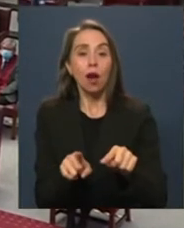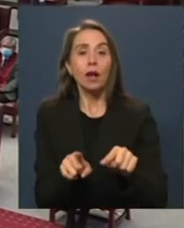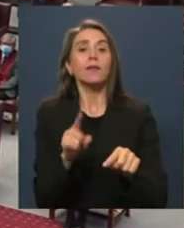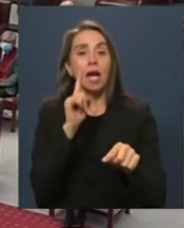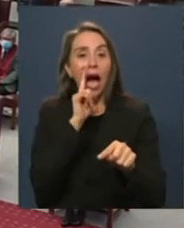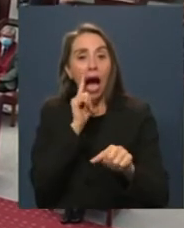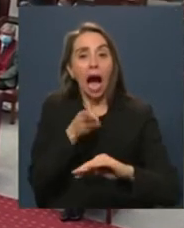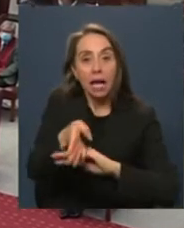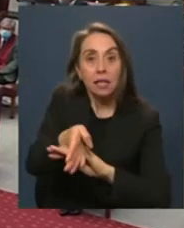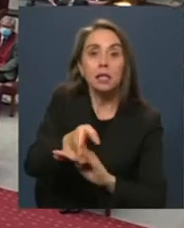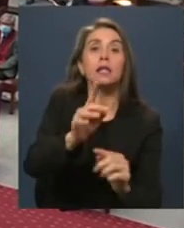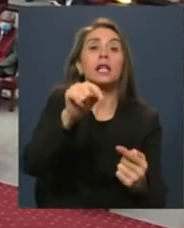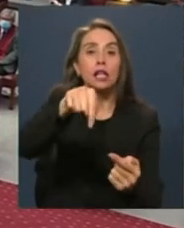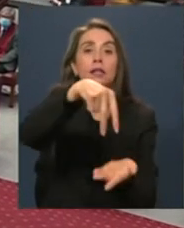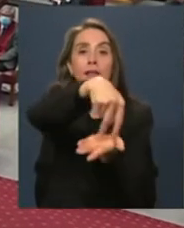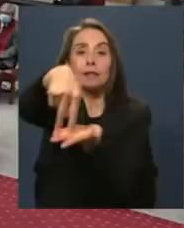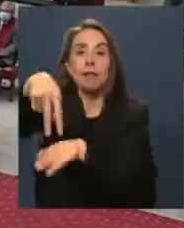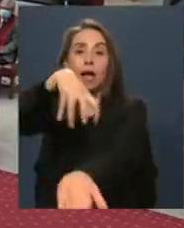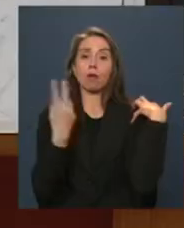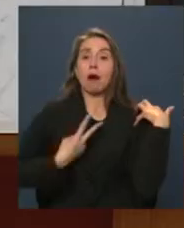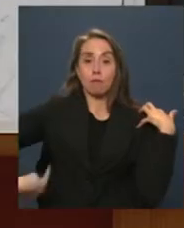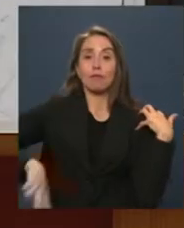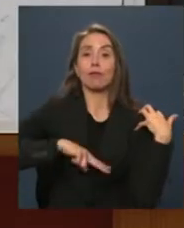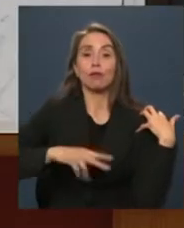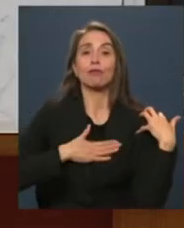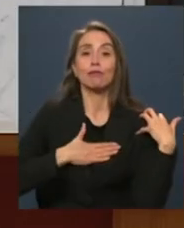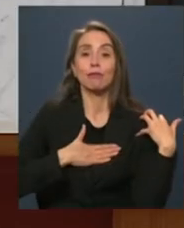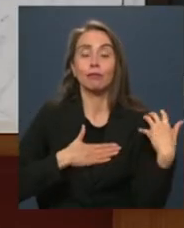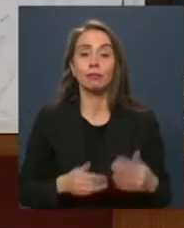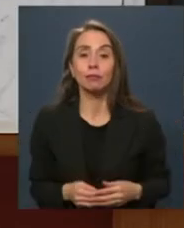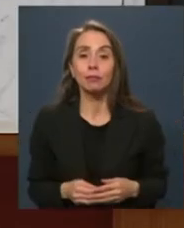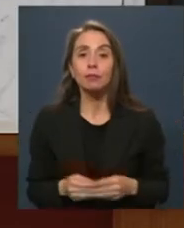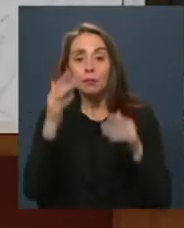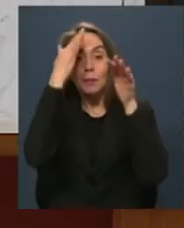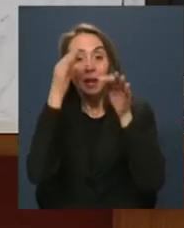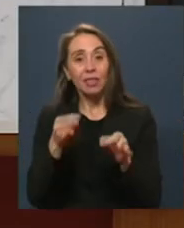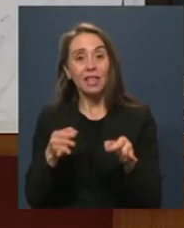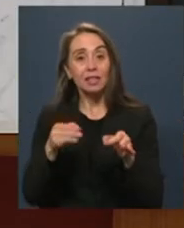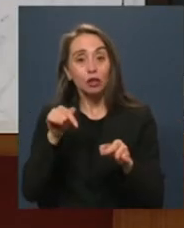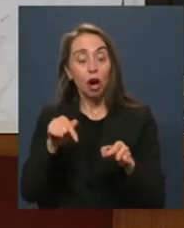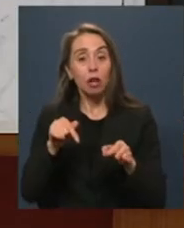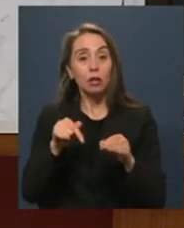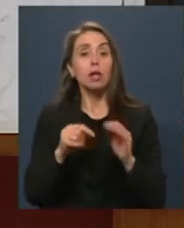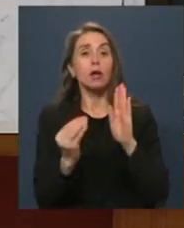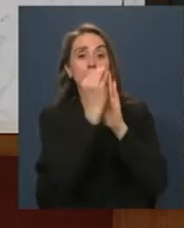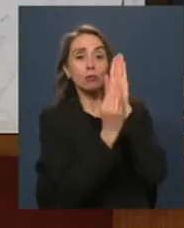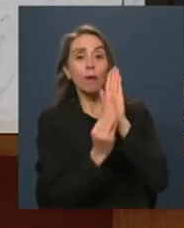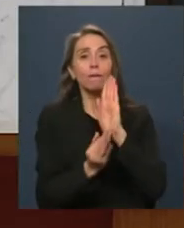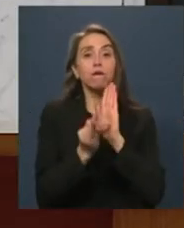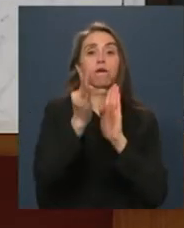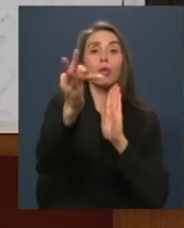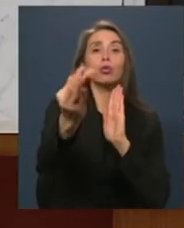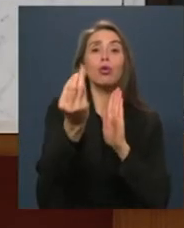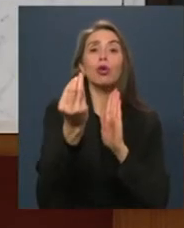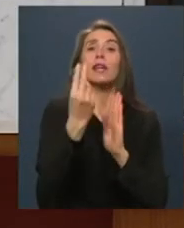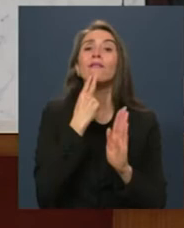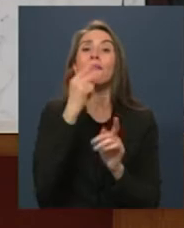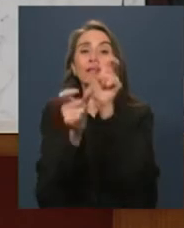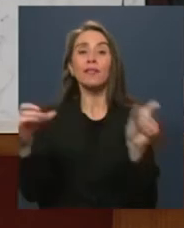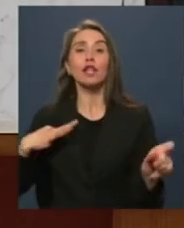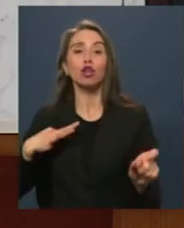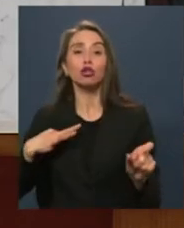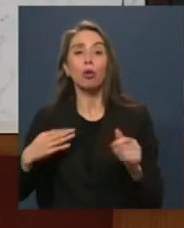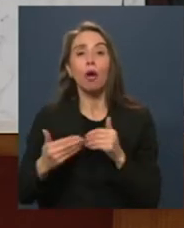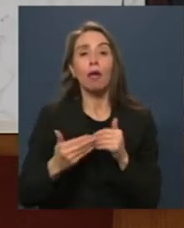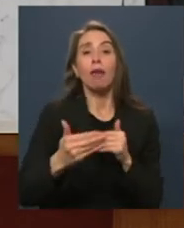tenemos un desafío enorme en nuestras manos. Las decisiones que tomemos forjarán el camino que enfrenta nuestra nación por los próximos